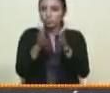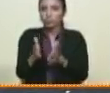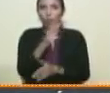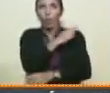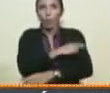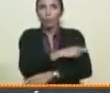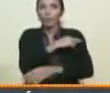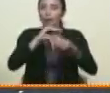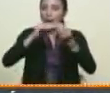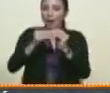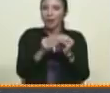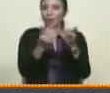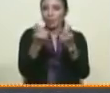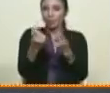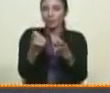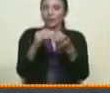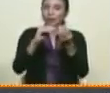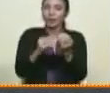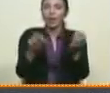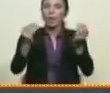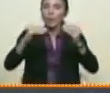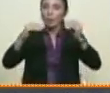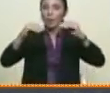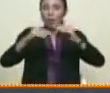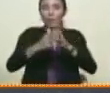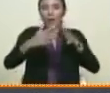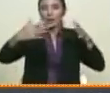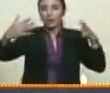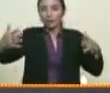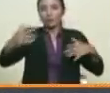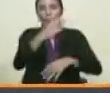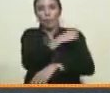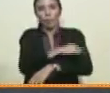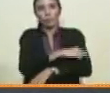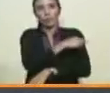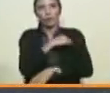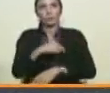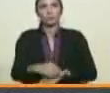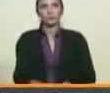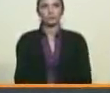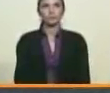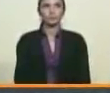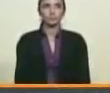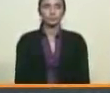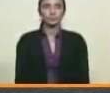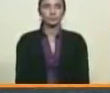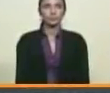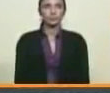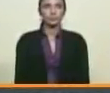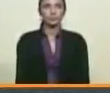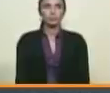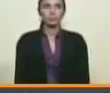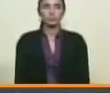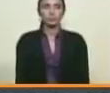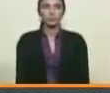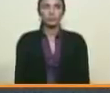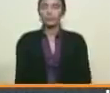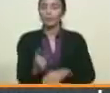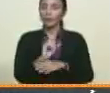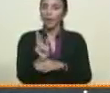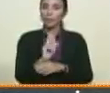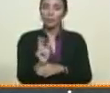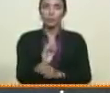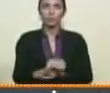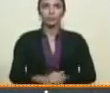hospital y ampliar aún más sus capacidades en tiempo real cayendo y corriendo en